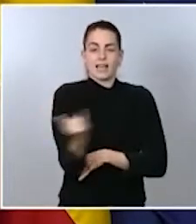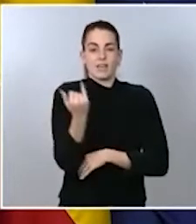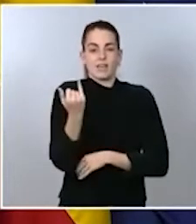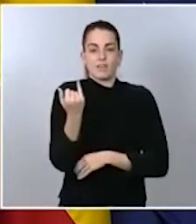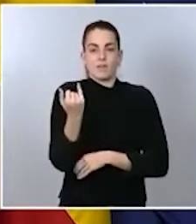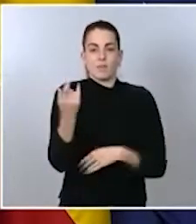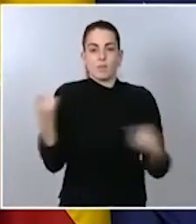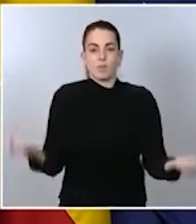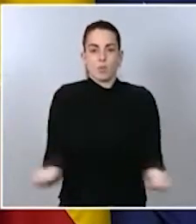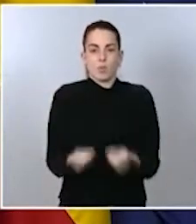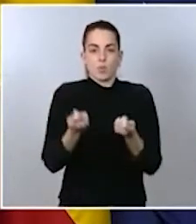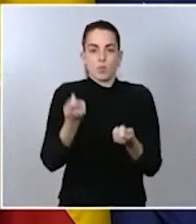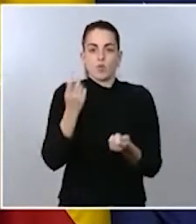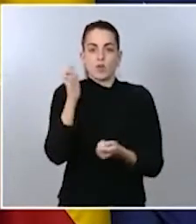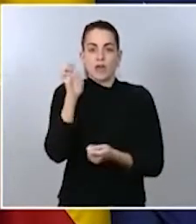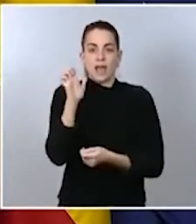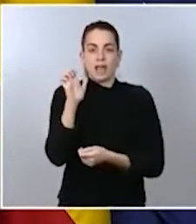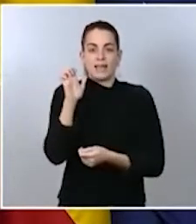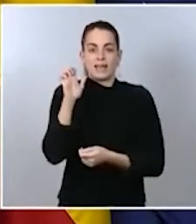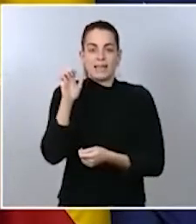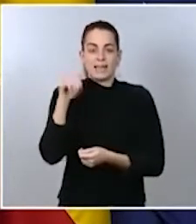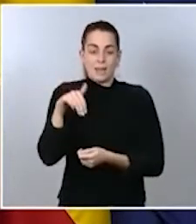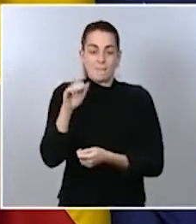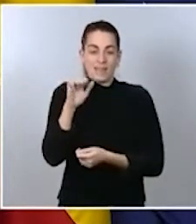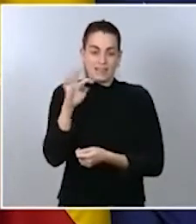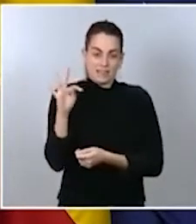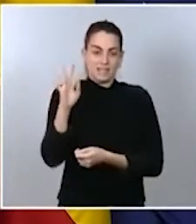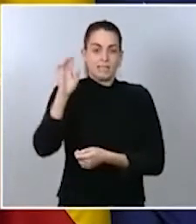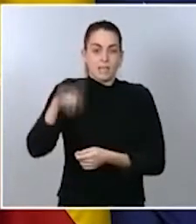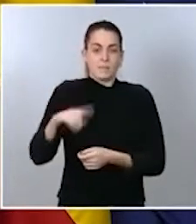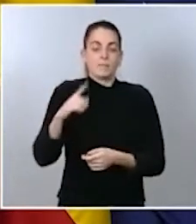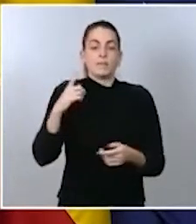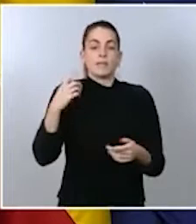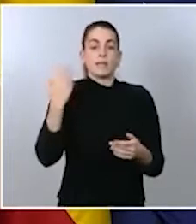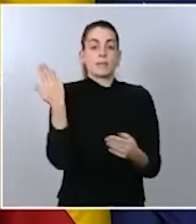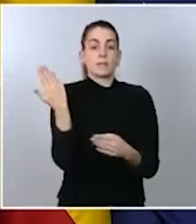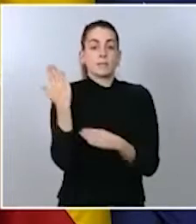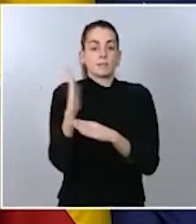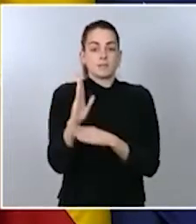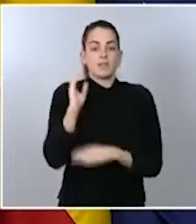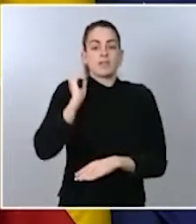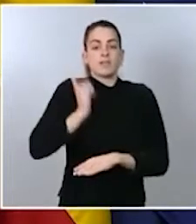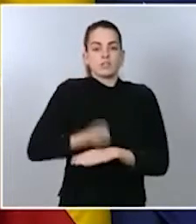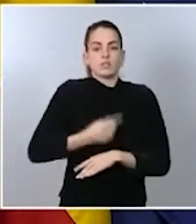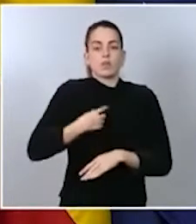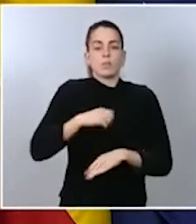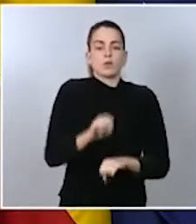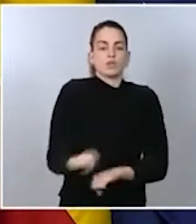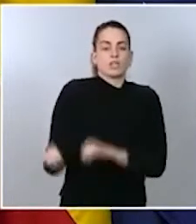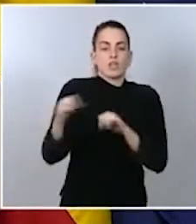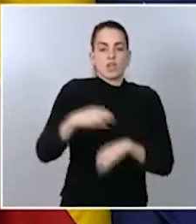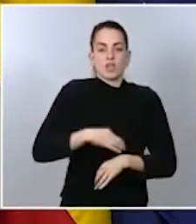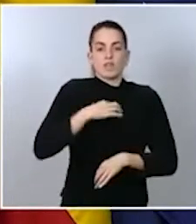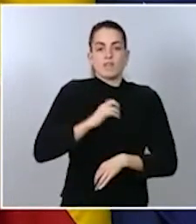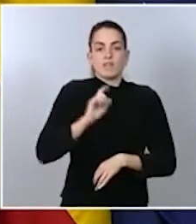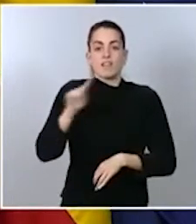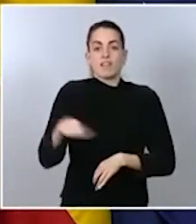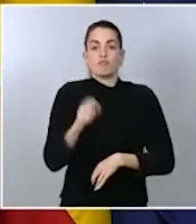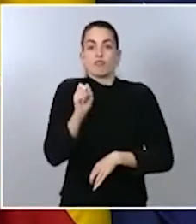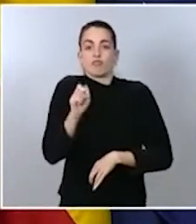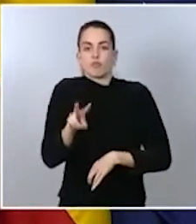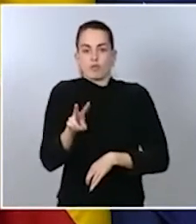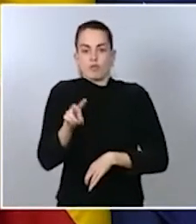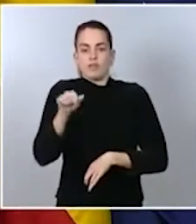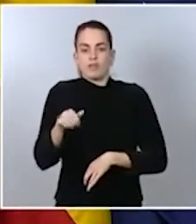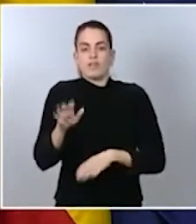y también el representante del director de protección civil 112 de la comunidad de castilla la-mancha que en